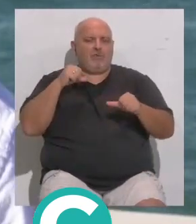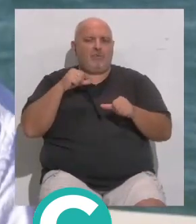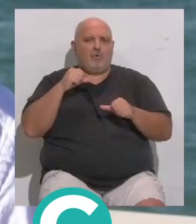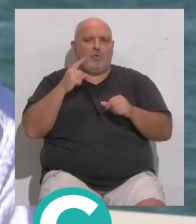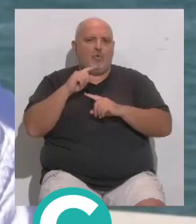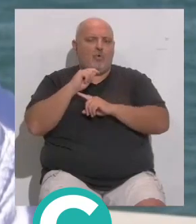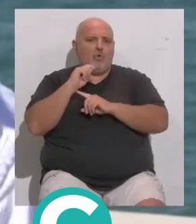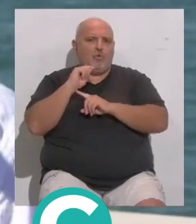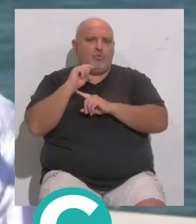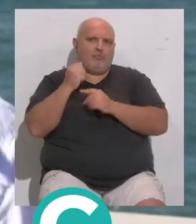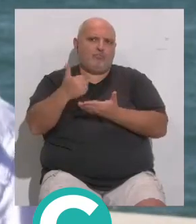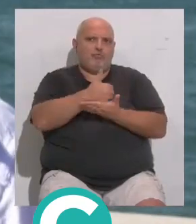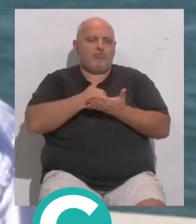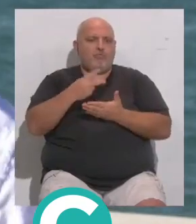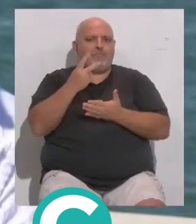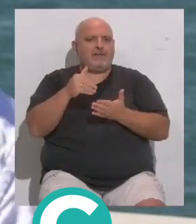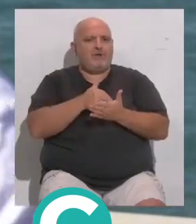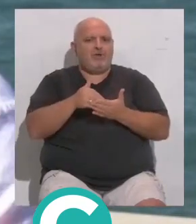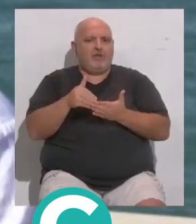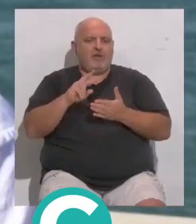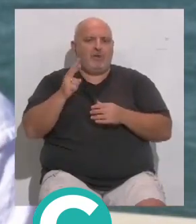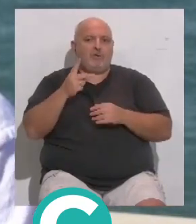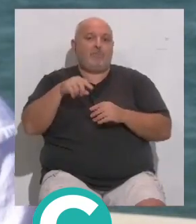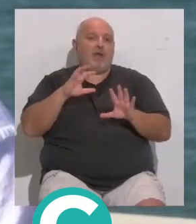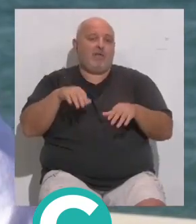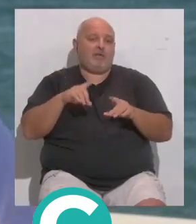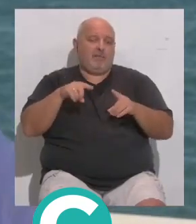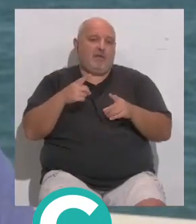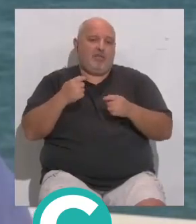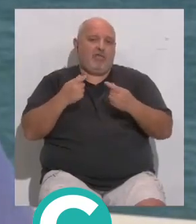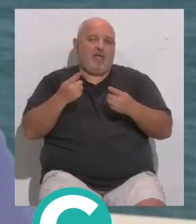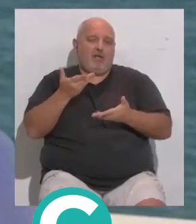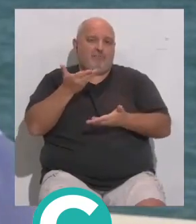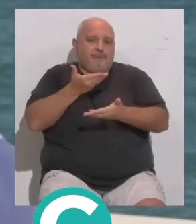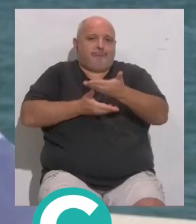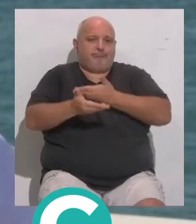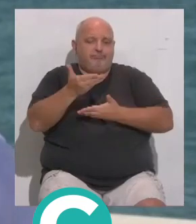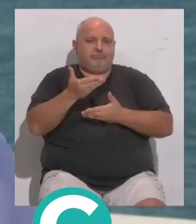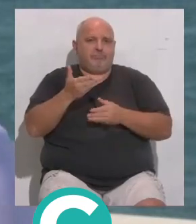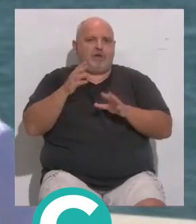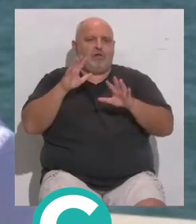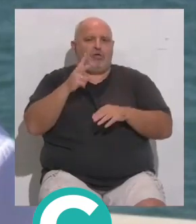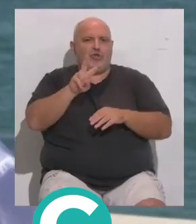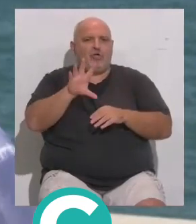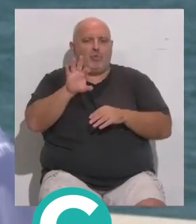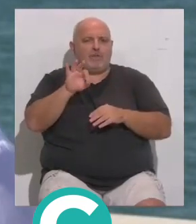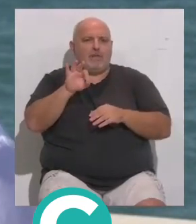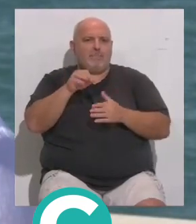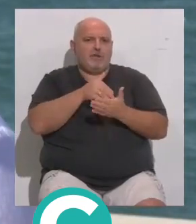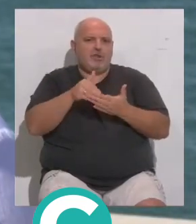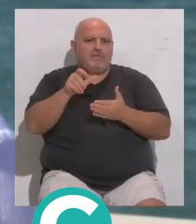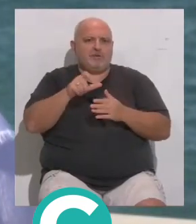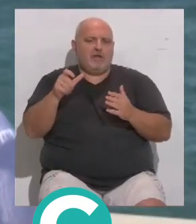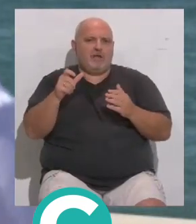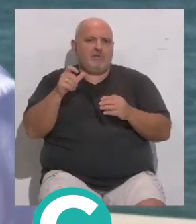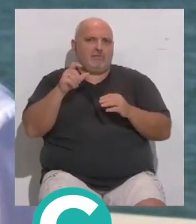un retorno económico de 20 millones de euros, pero es que Cádiz también es bueno para la SailGP, ¿no? Estas imágenes que van a seguir más de 250 millones de espectadores en